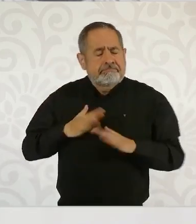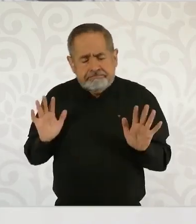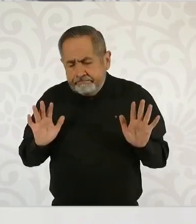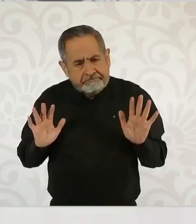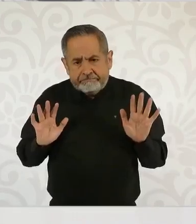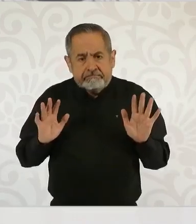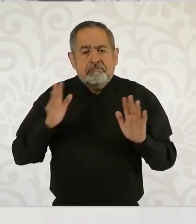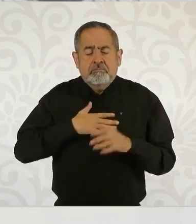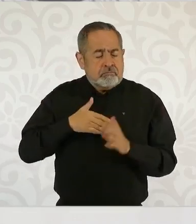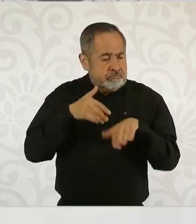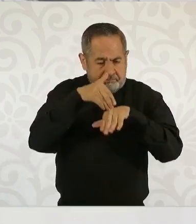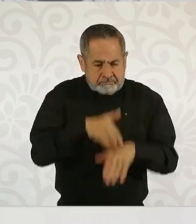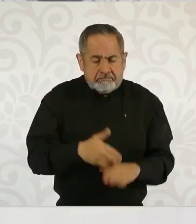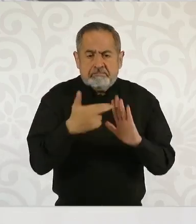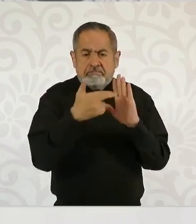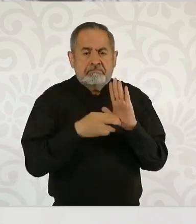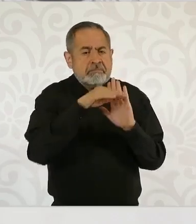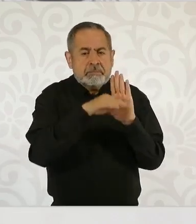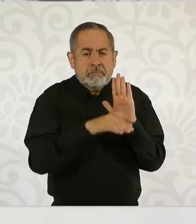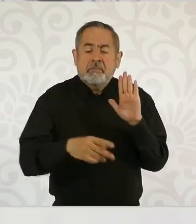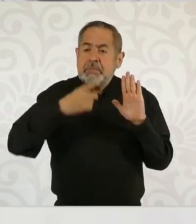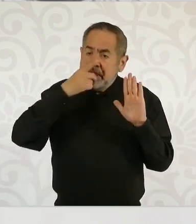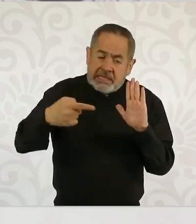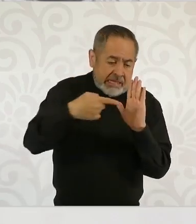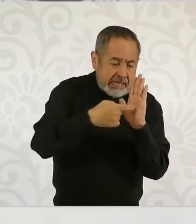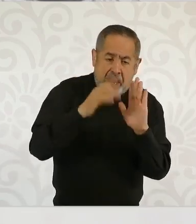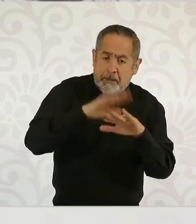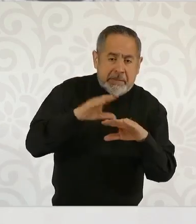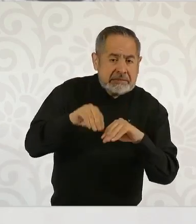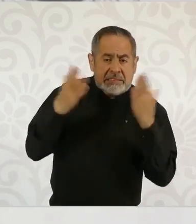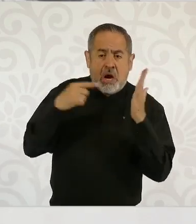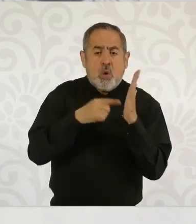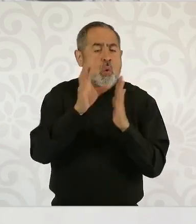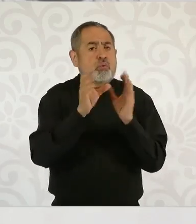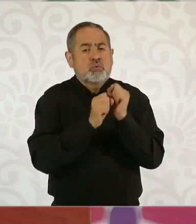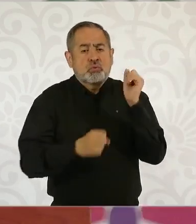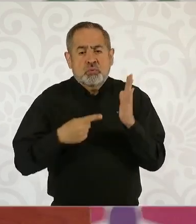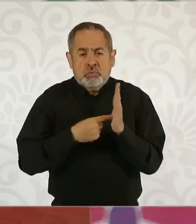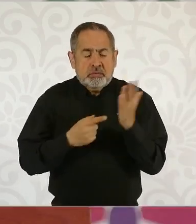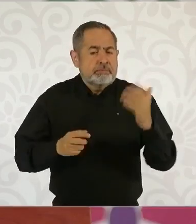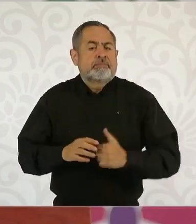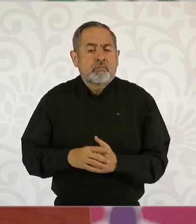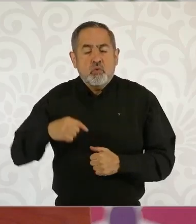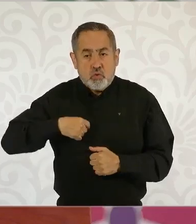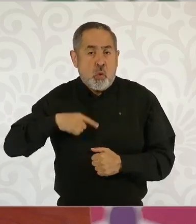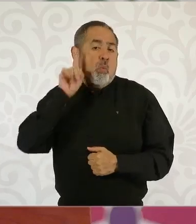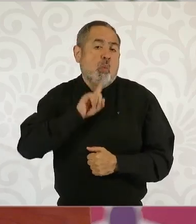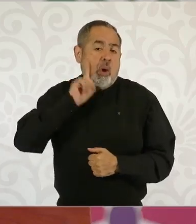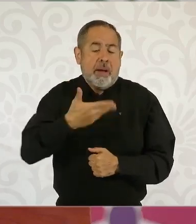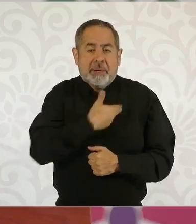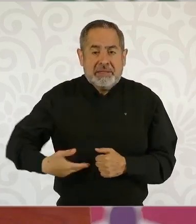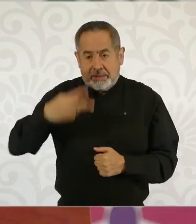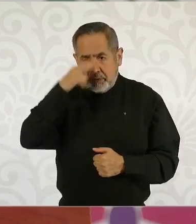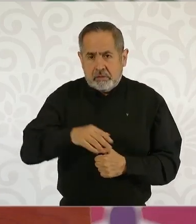tenemos que ceñir a la política exterior y a lo que dice claramente la Constitución de la República. Como presidenta de México… ¿Eso